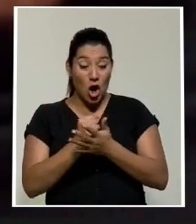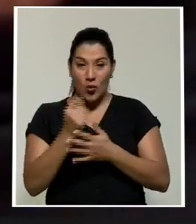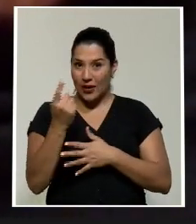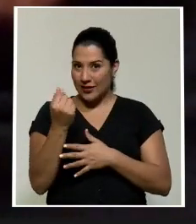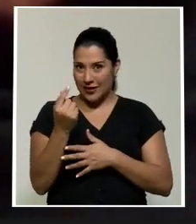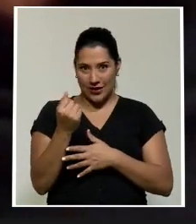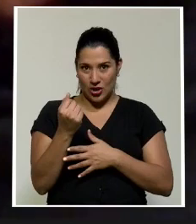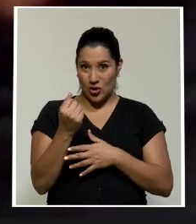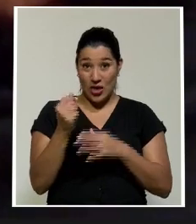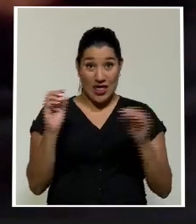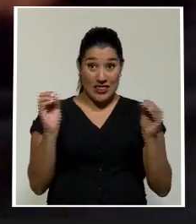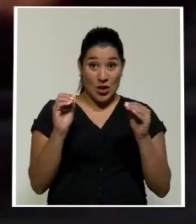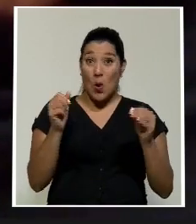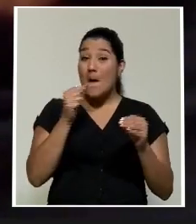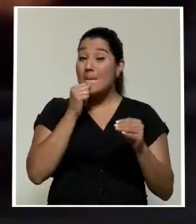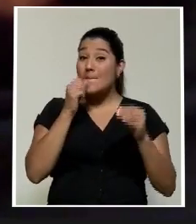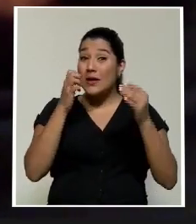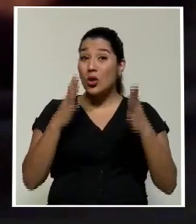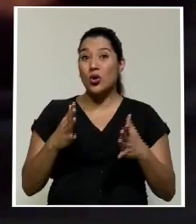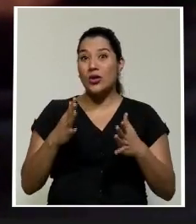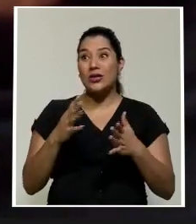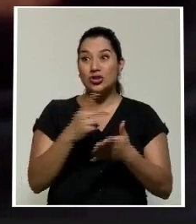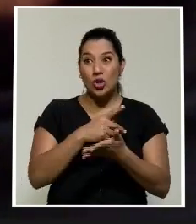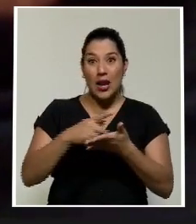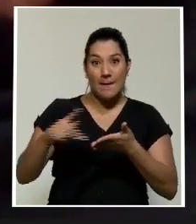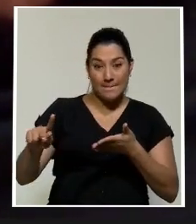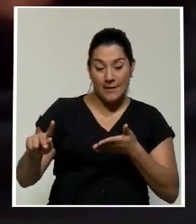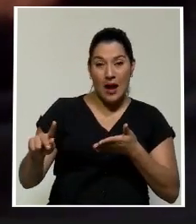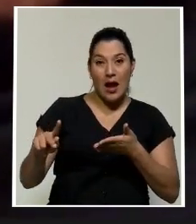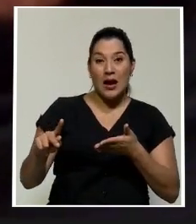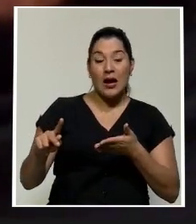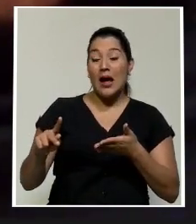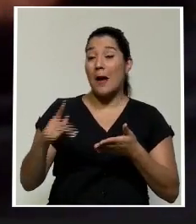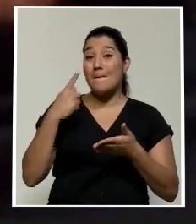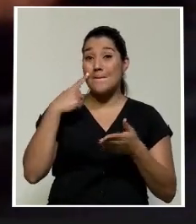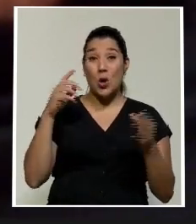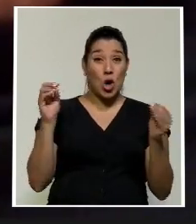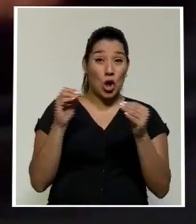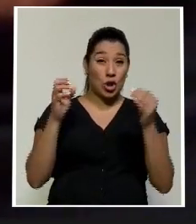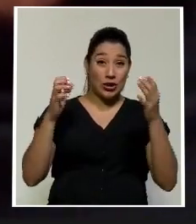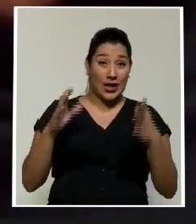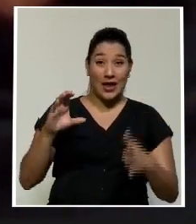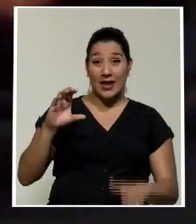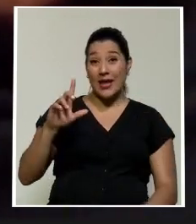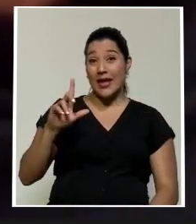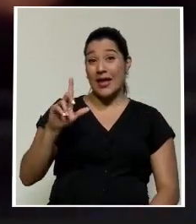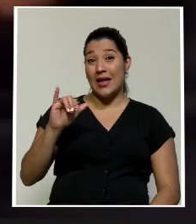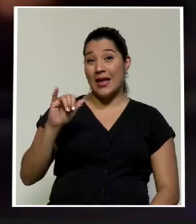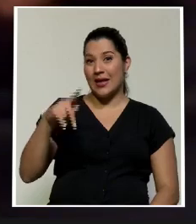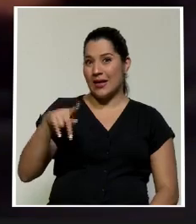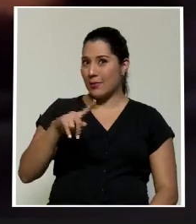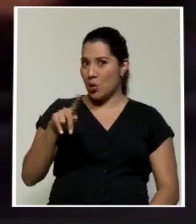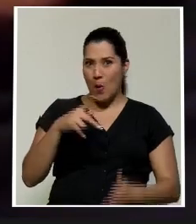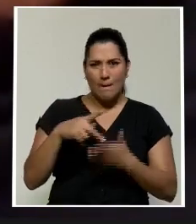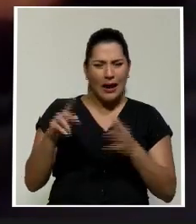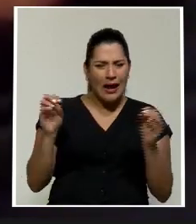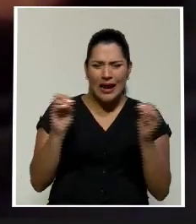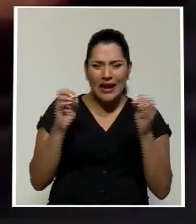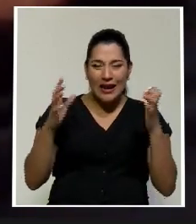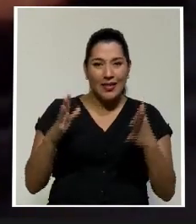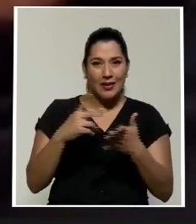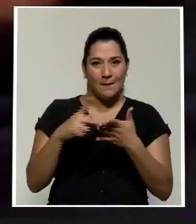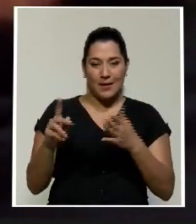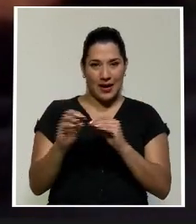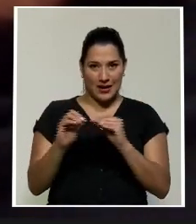ninguno de estos periodistas recibe pago ni de ICIJ ni de CLIP. Se trata